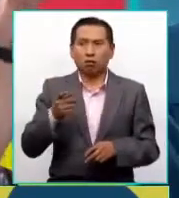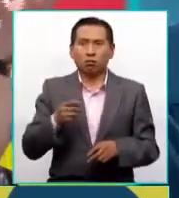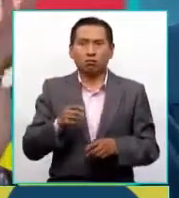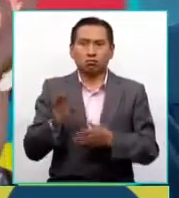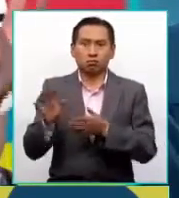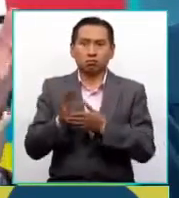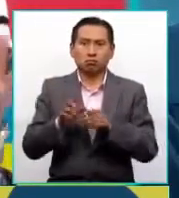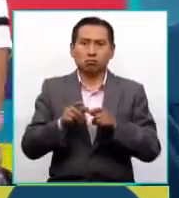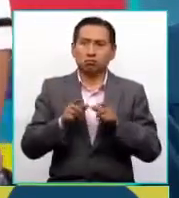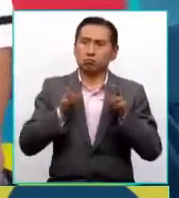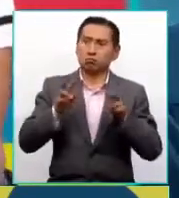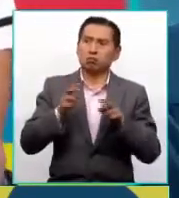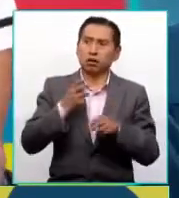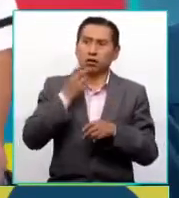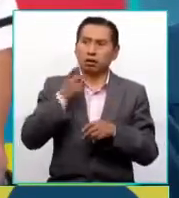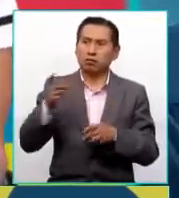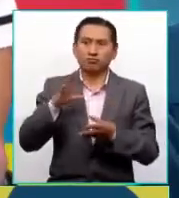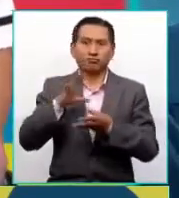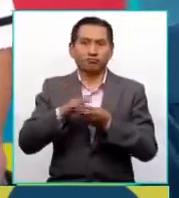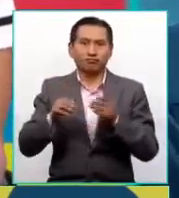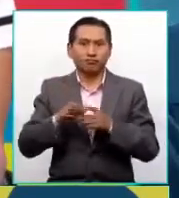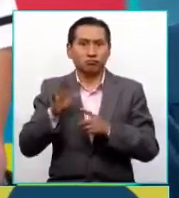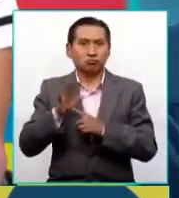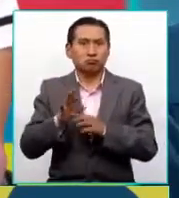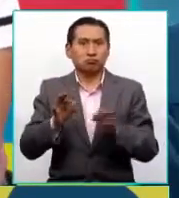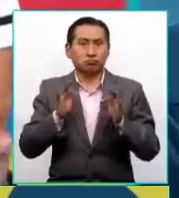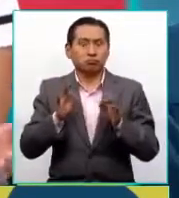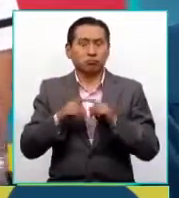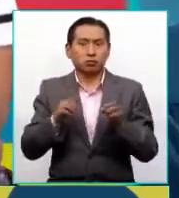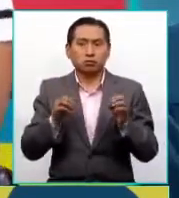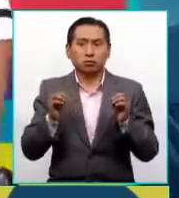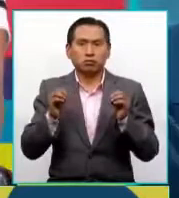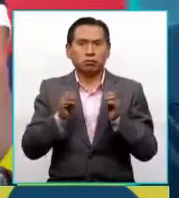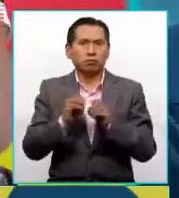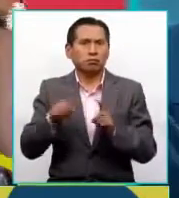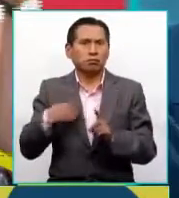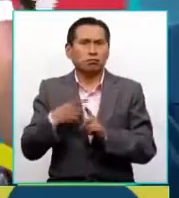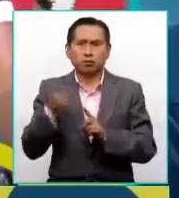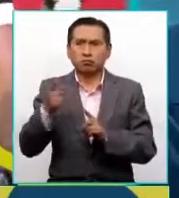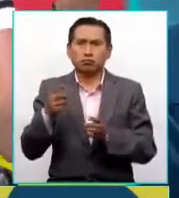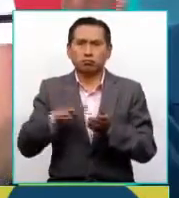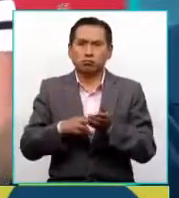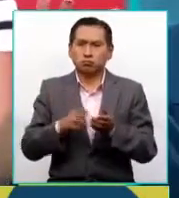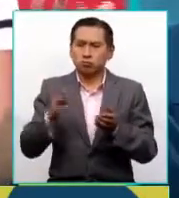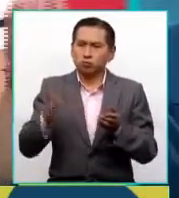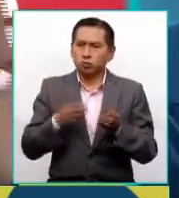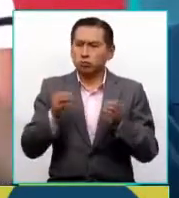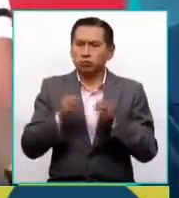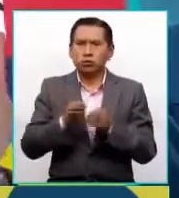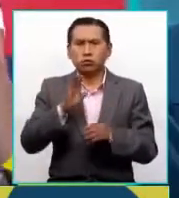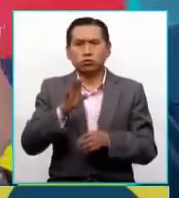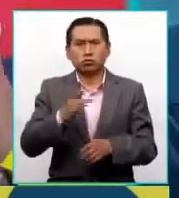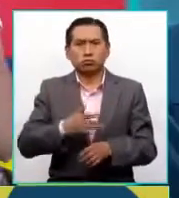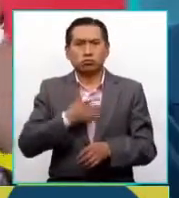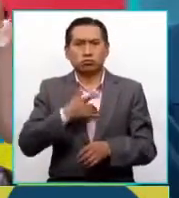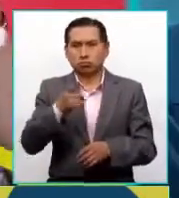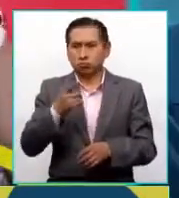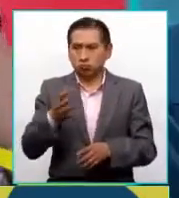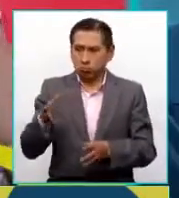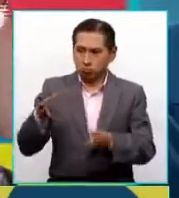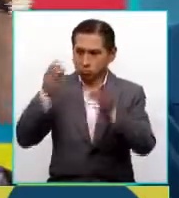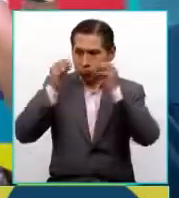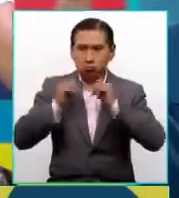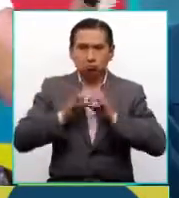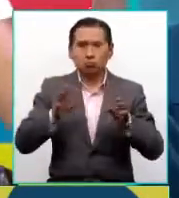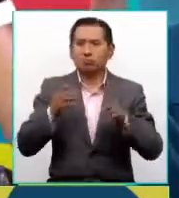pantalla impresiona ver historias como estas, pero aún así sigue siendo la reinterpretación de alguien. Una reinterpretación que ha